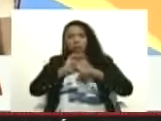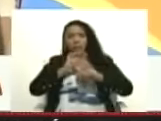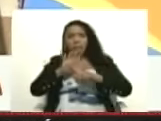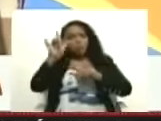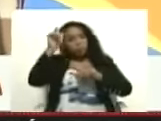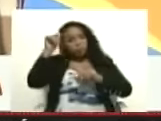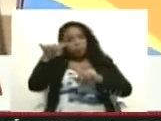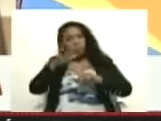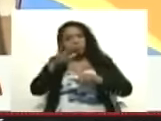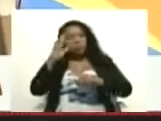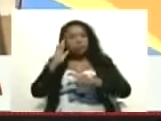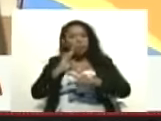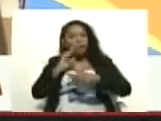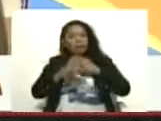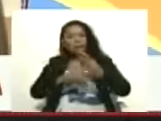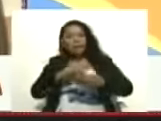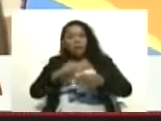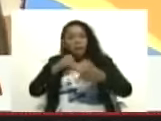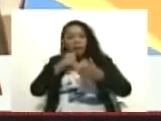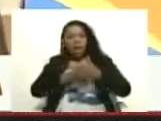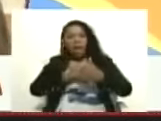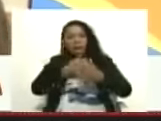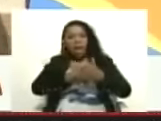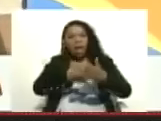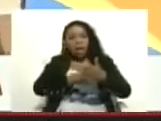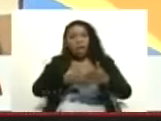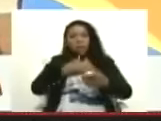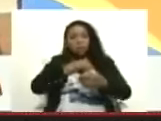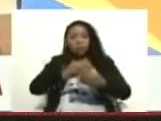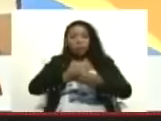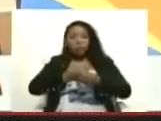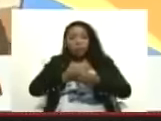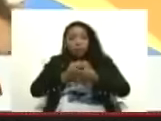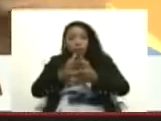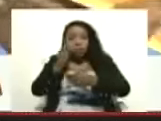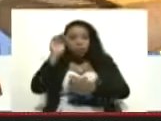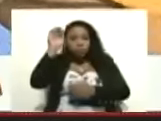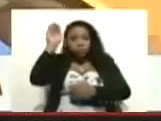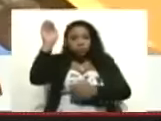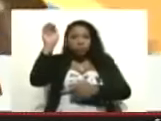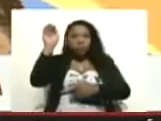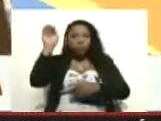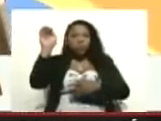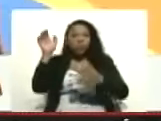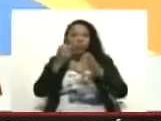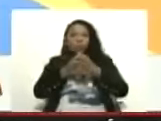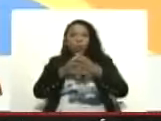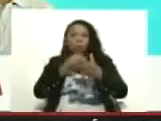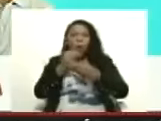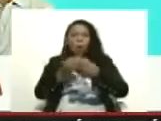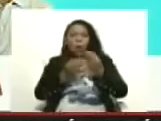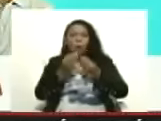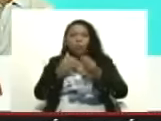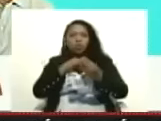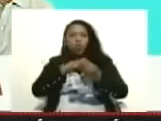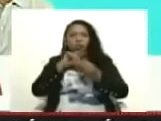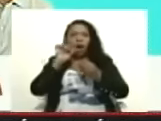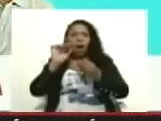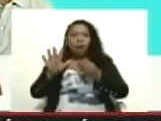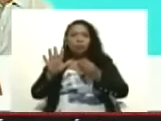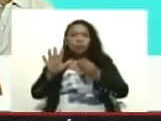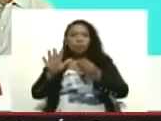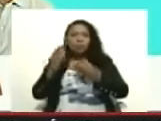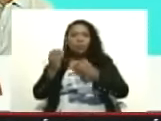pueblo bolivariano dando una batalla y le contaremos a las futuras generaciones cómo lo hicimos Cómo estuvimos ahí cómo nos